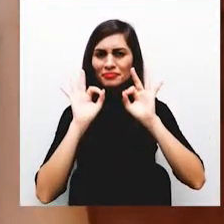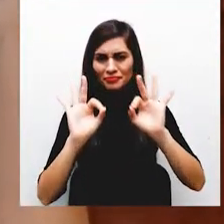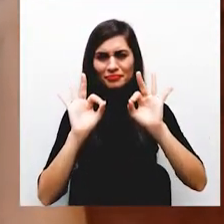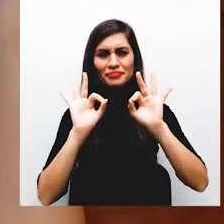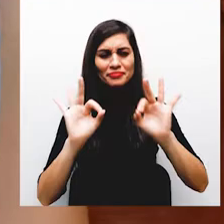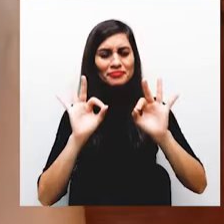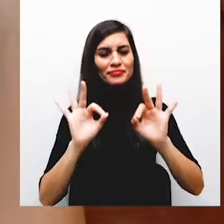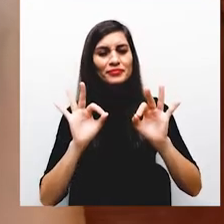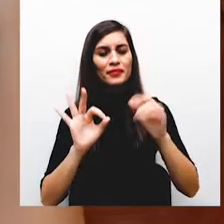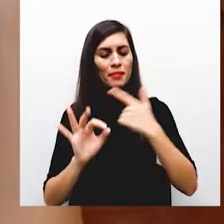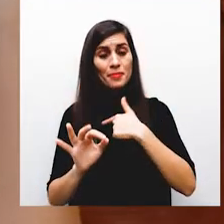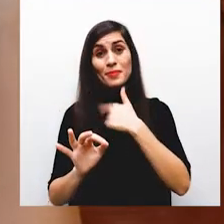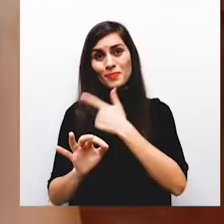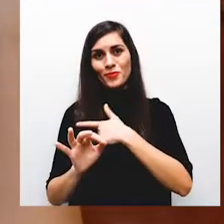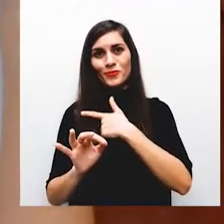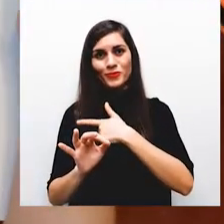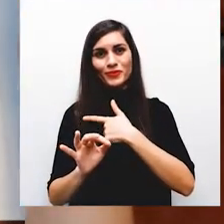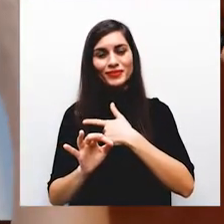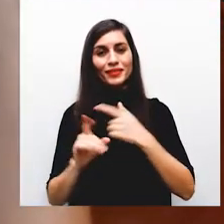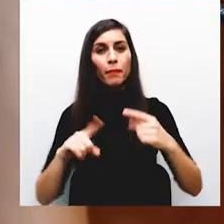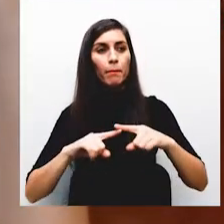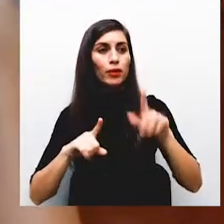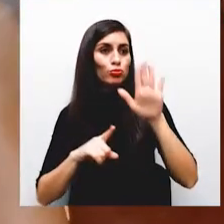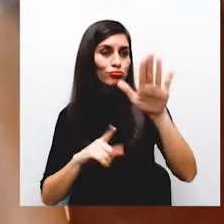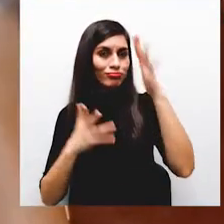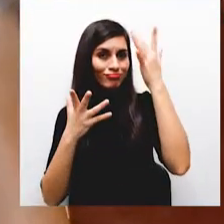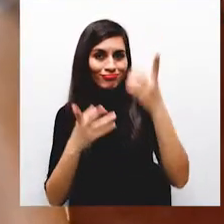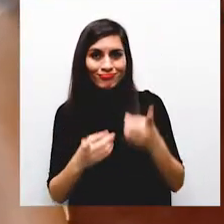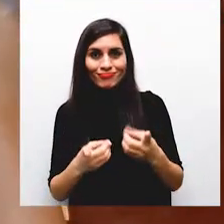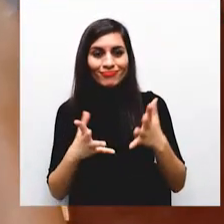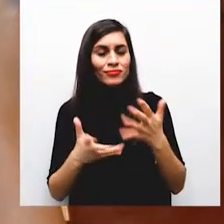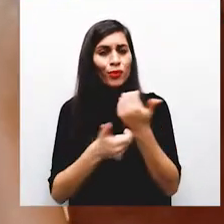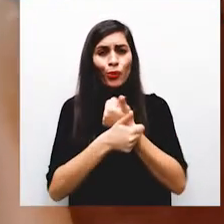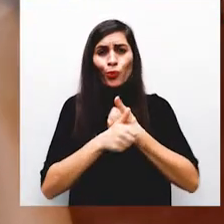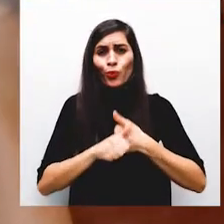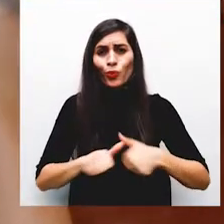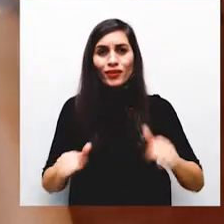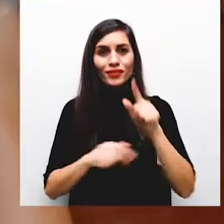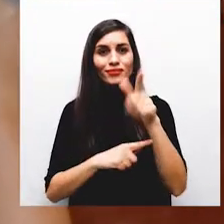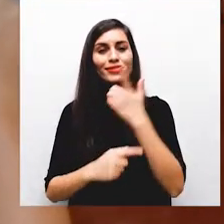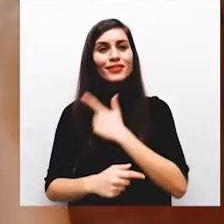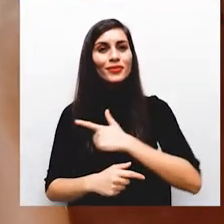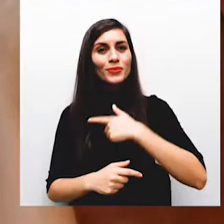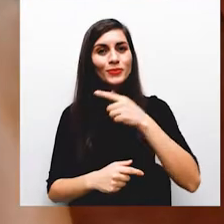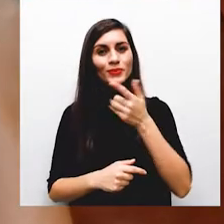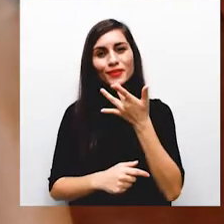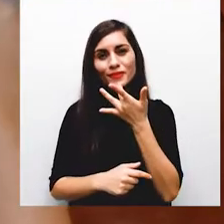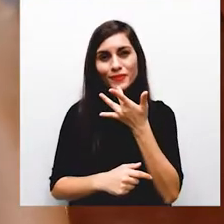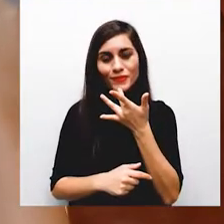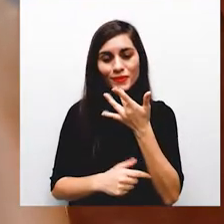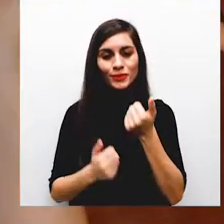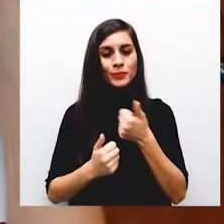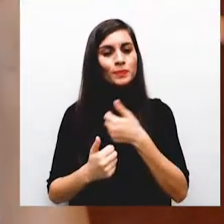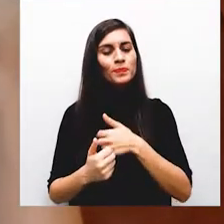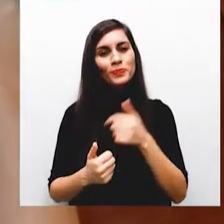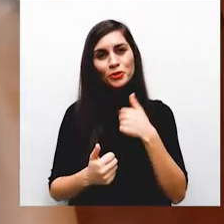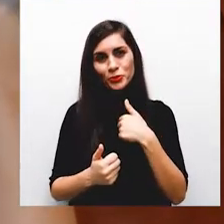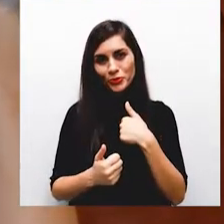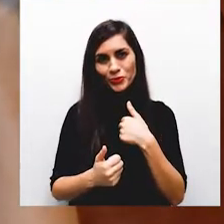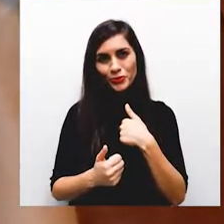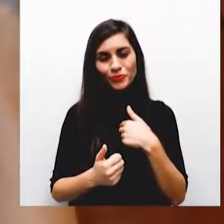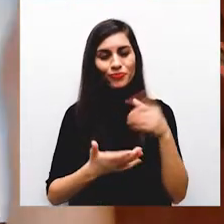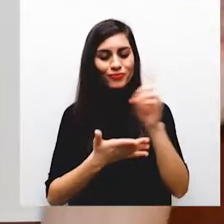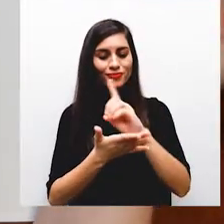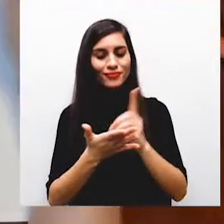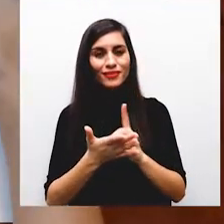a mí, lo pueden hacer en círculos. Pero si quieren, pueden utilizar cualquier otra forma que les guste. Yo